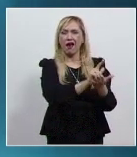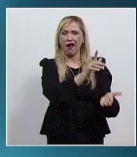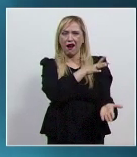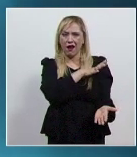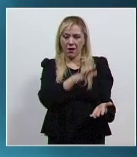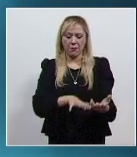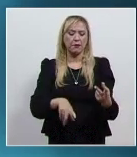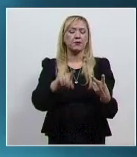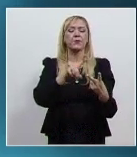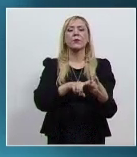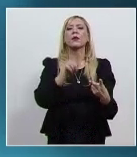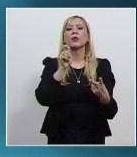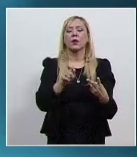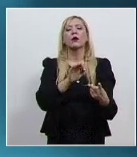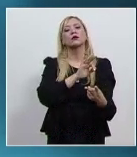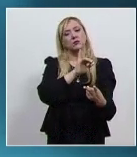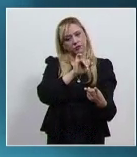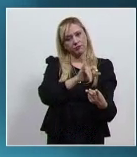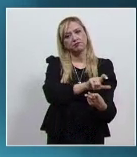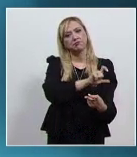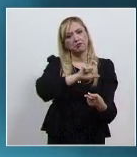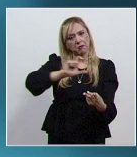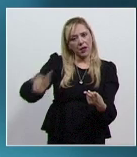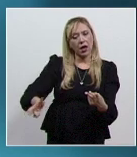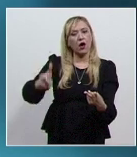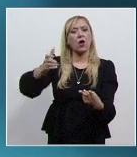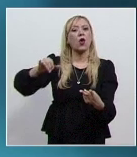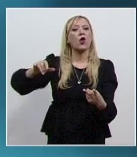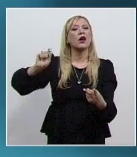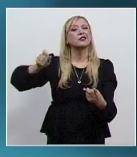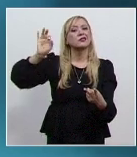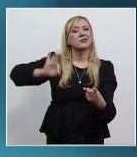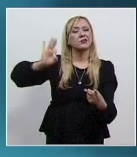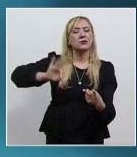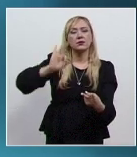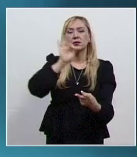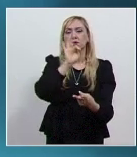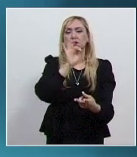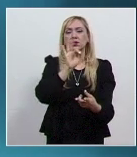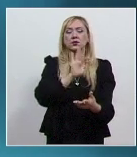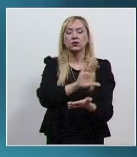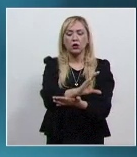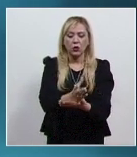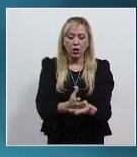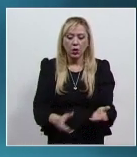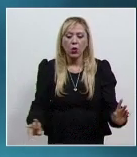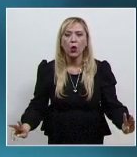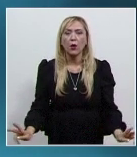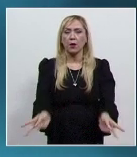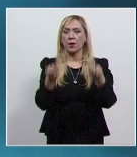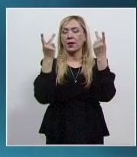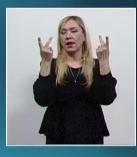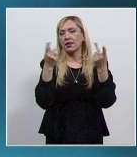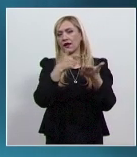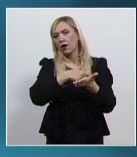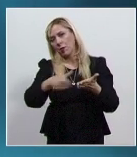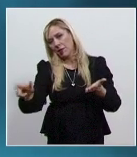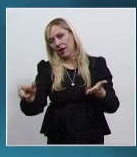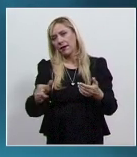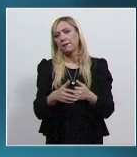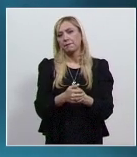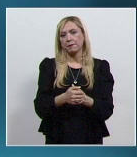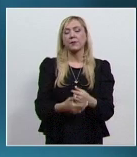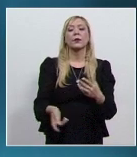sobre la procedencia del pago de intereses en la rescisión de un contrato de compraventa. De segunda sala fueron publicadas